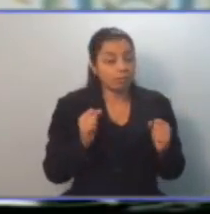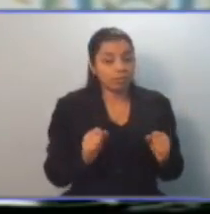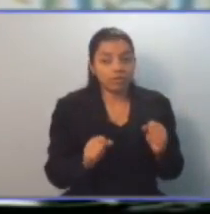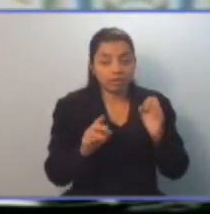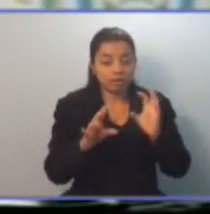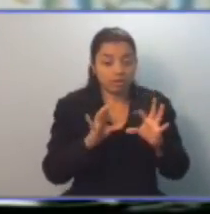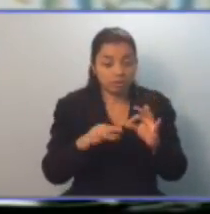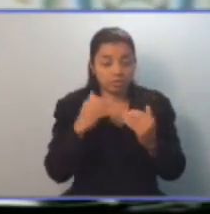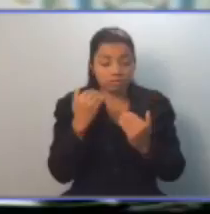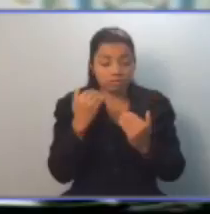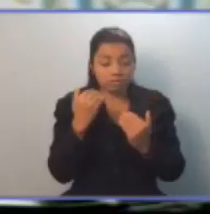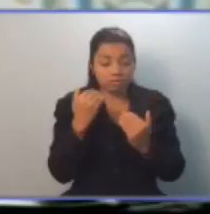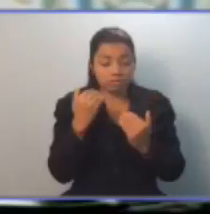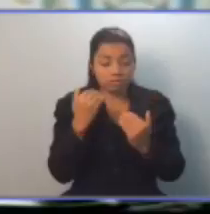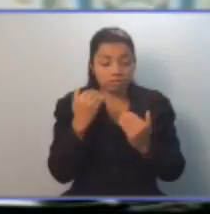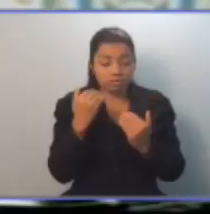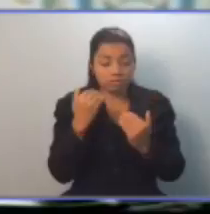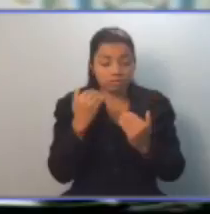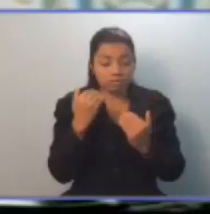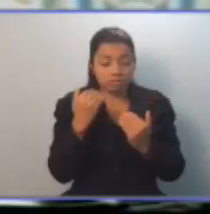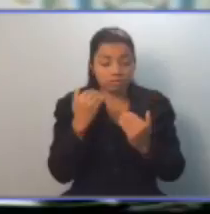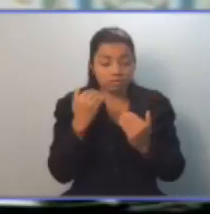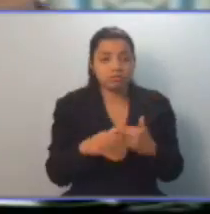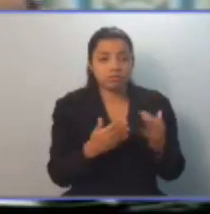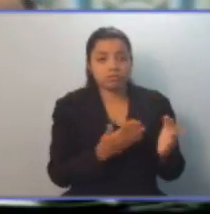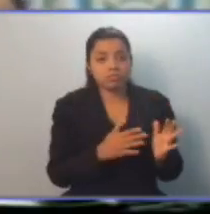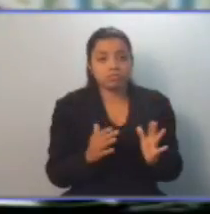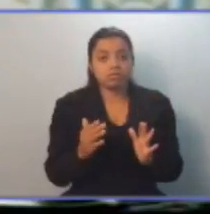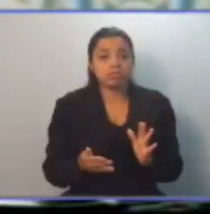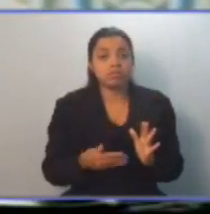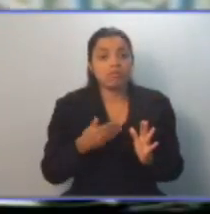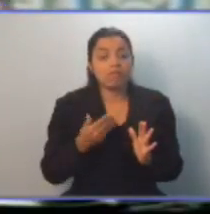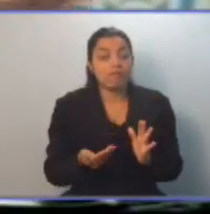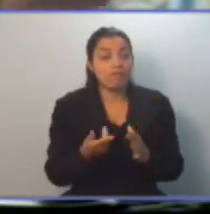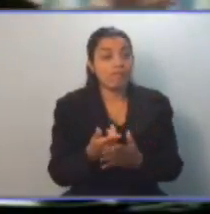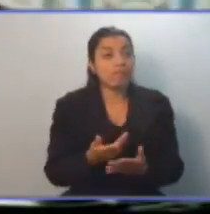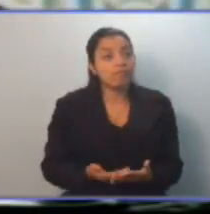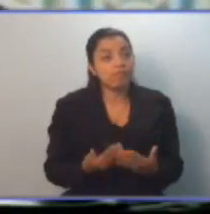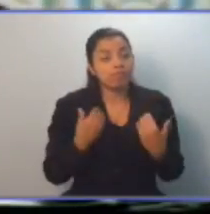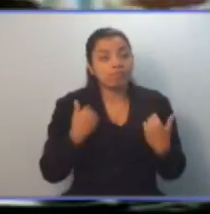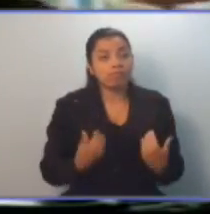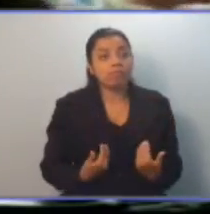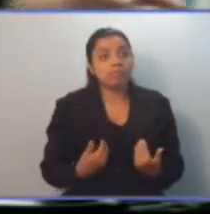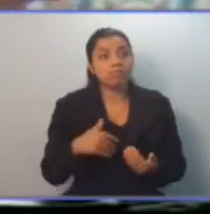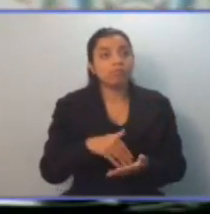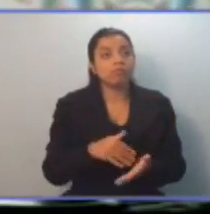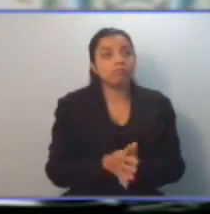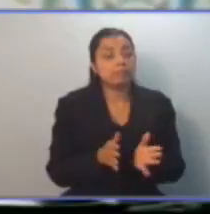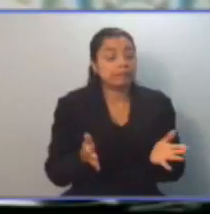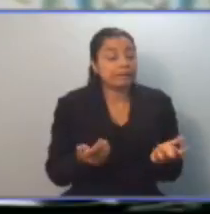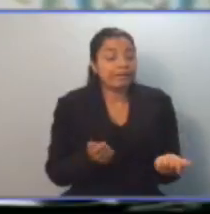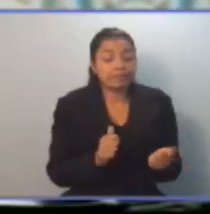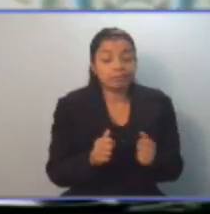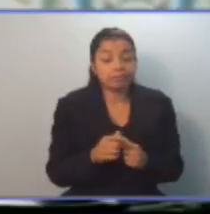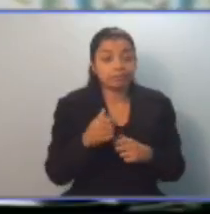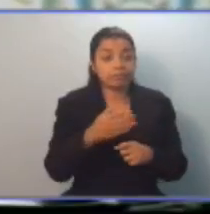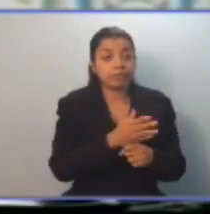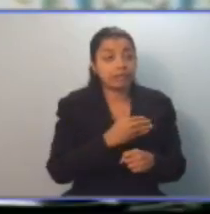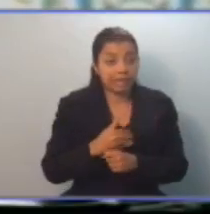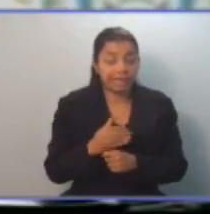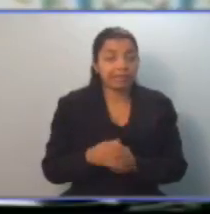tipo de restricciones al ejercicio de ese derecho de optar a ese cargo público vía los partidos